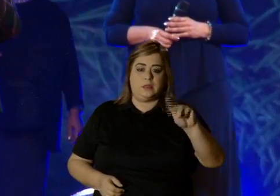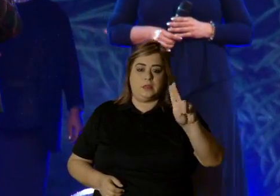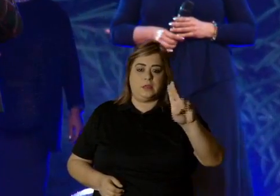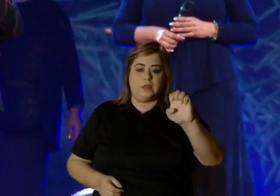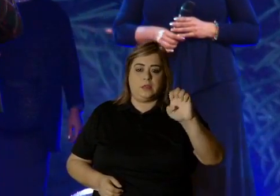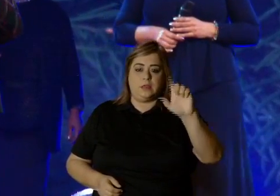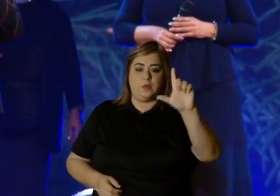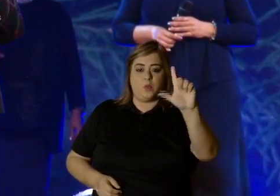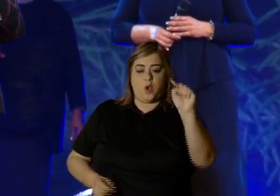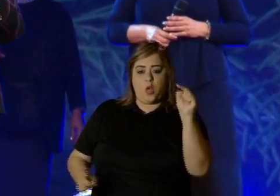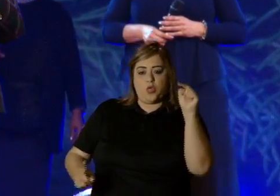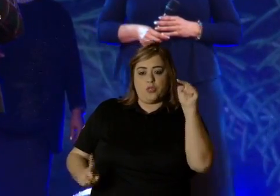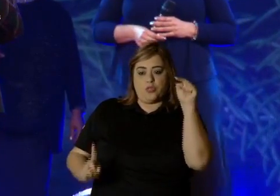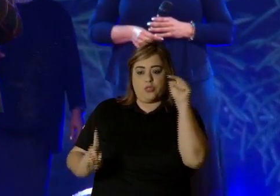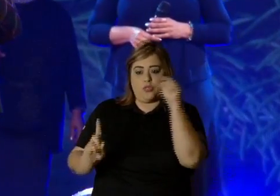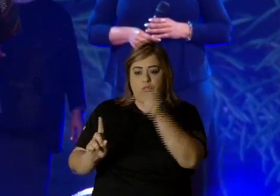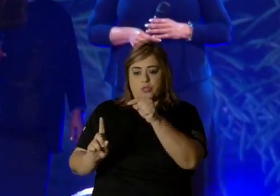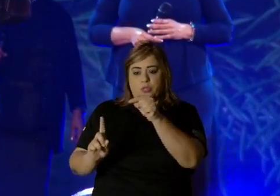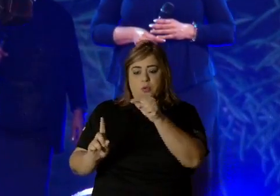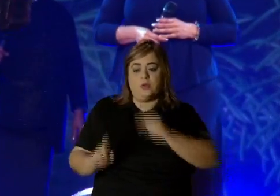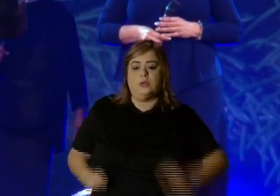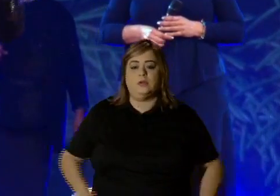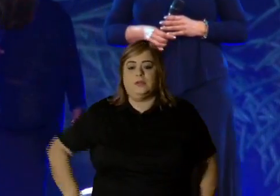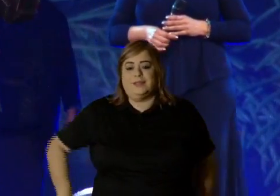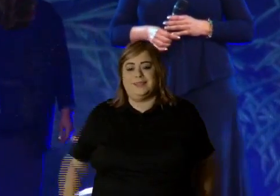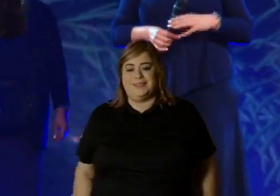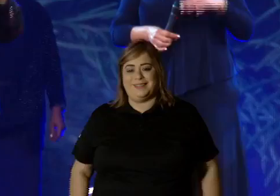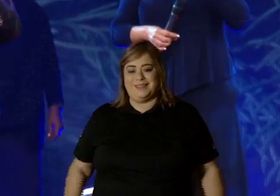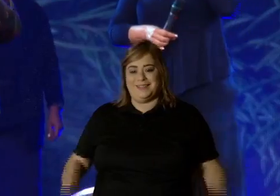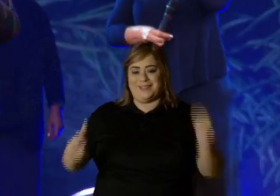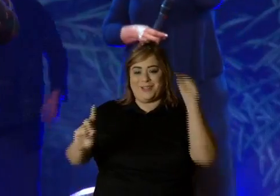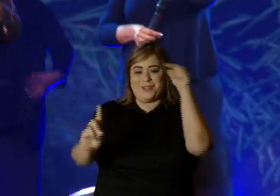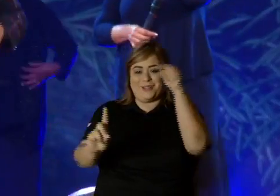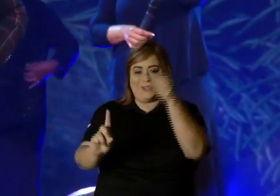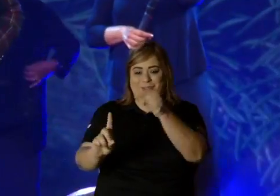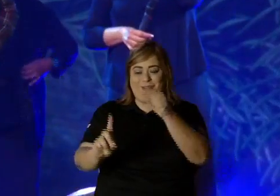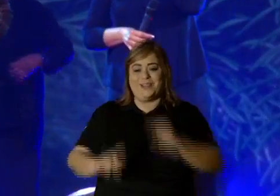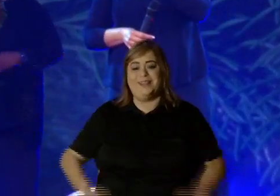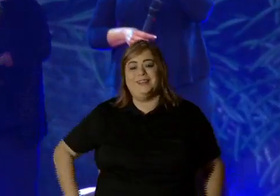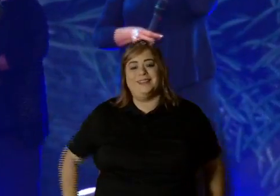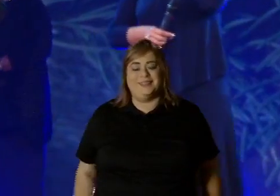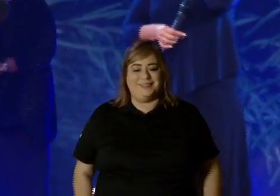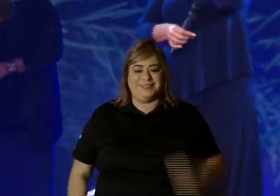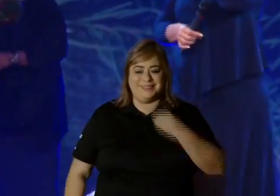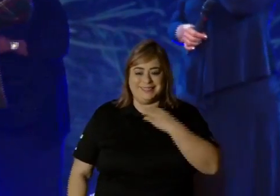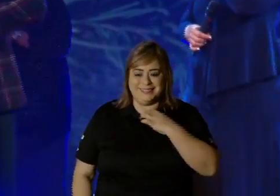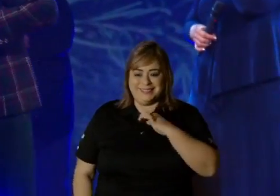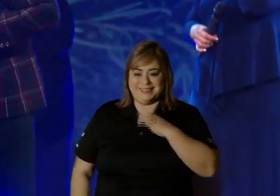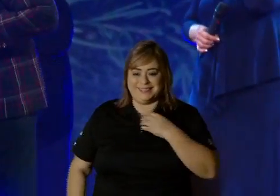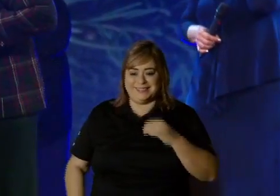usted ha sido el designado. Mira, que yo estoy hoy que nombro a todo el mundo. Gloria a Dios. No.